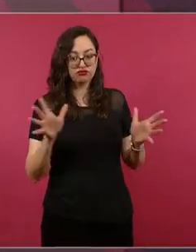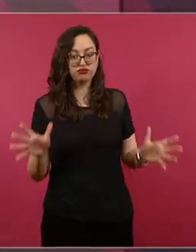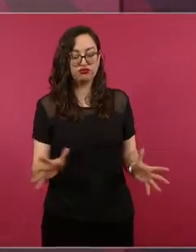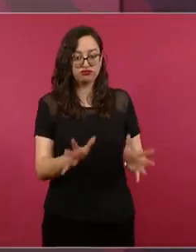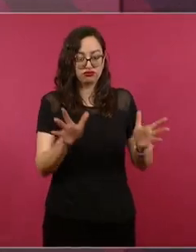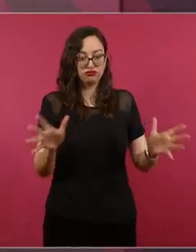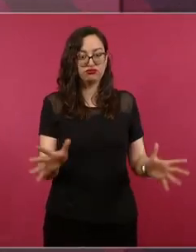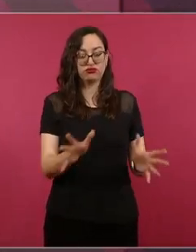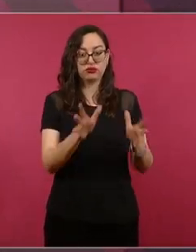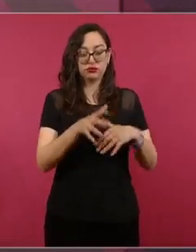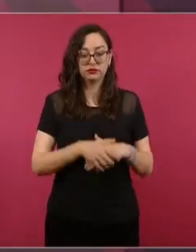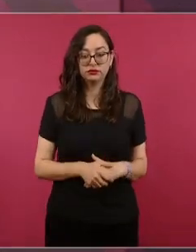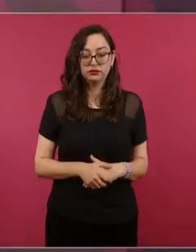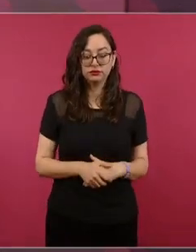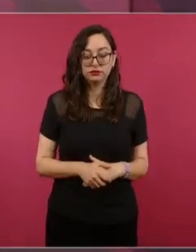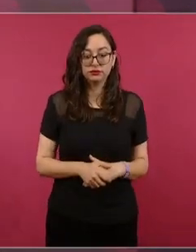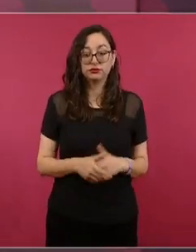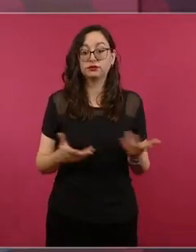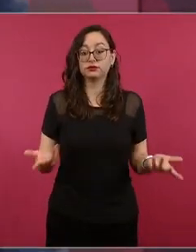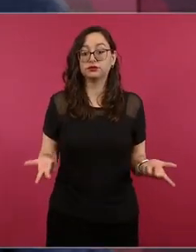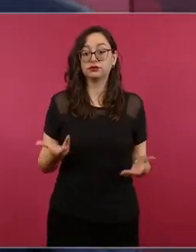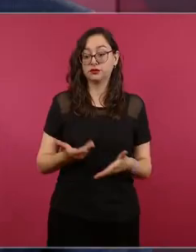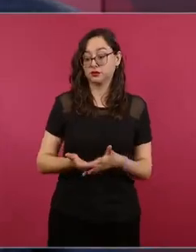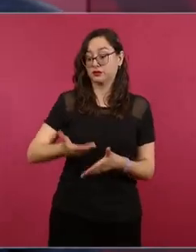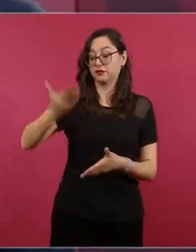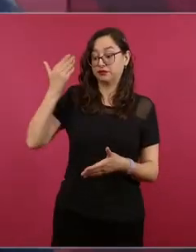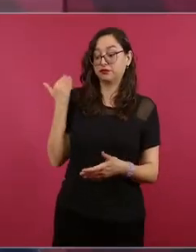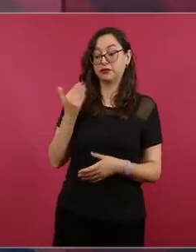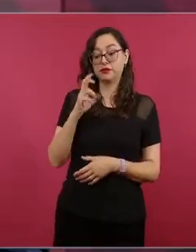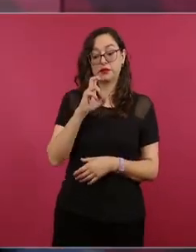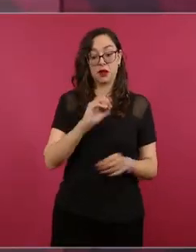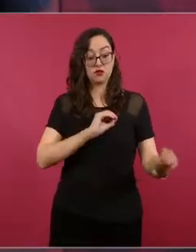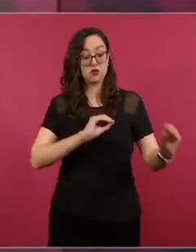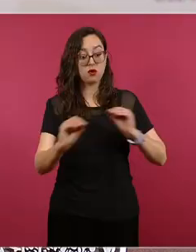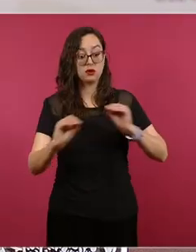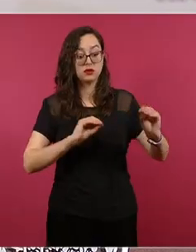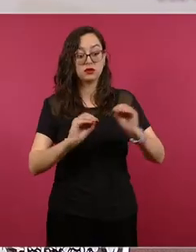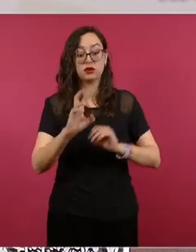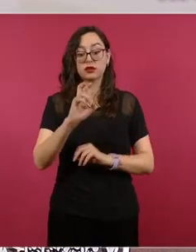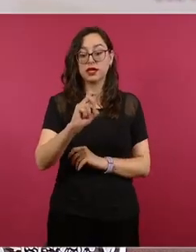producir 38% de su capacidad productiva,